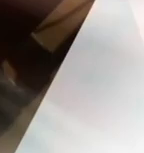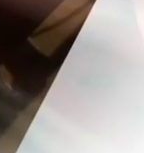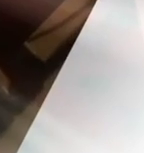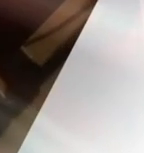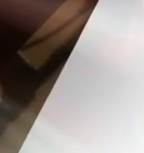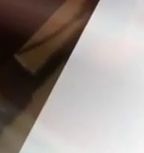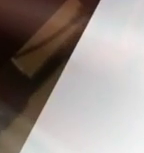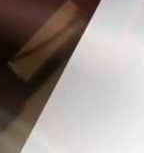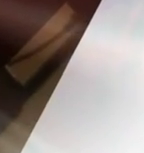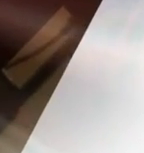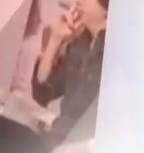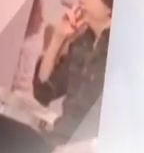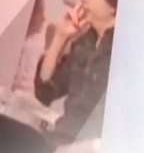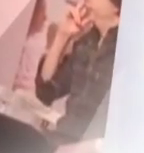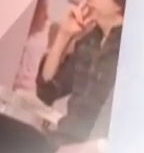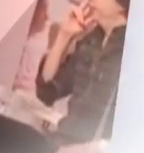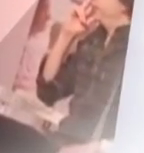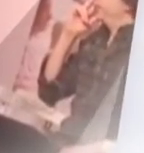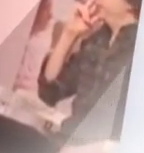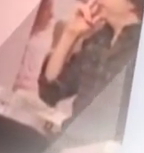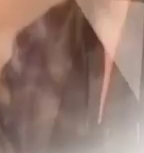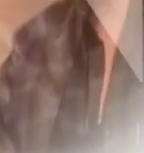novedades.